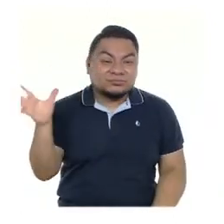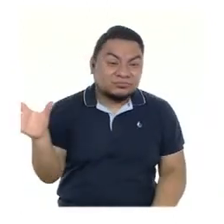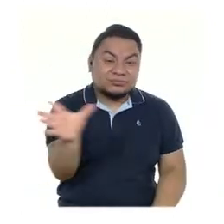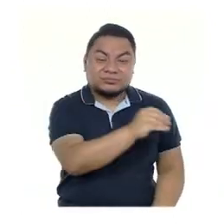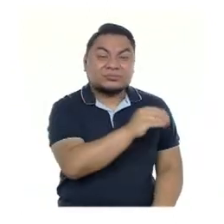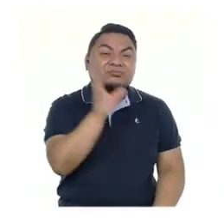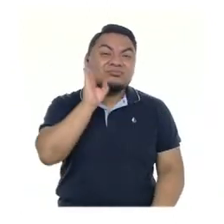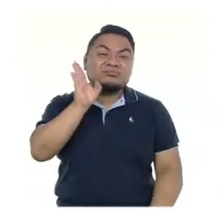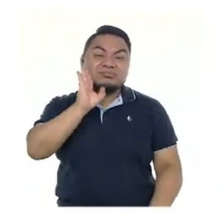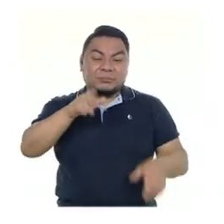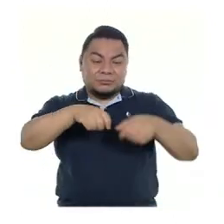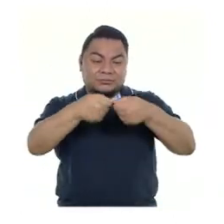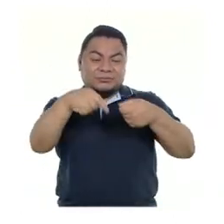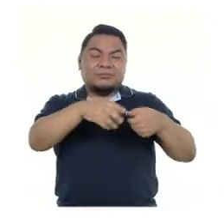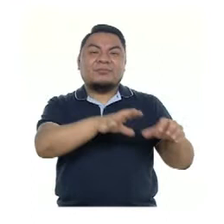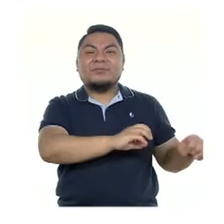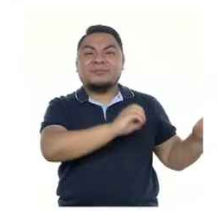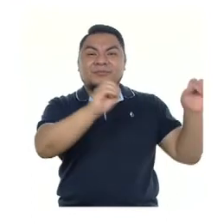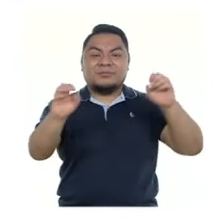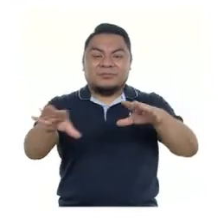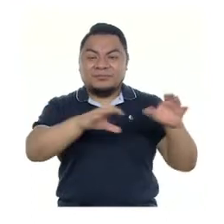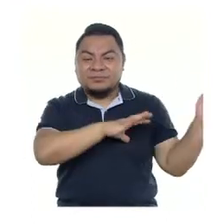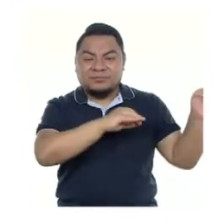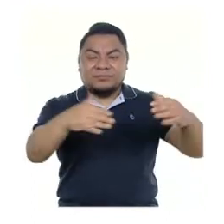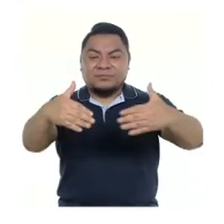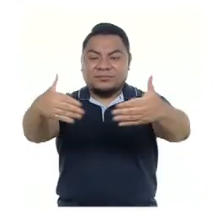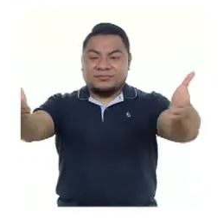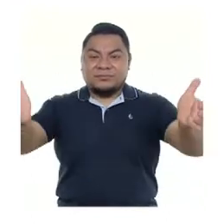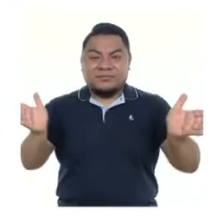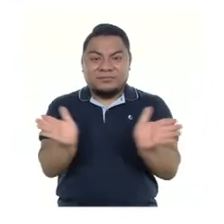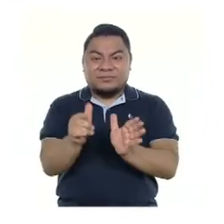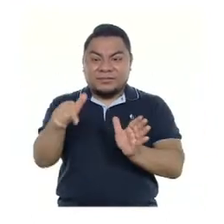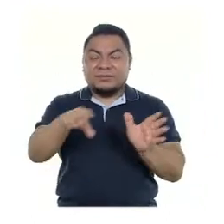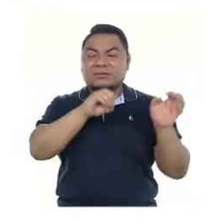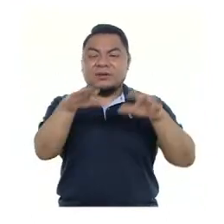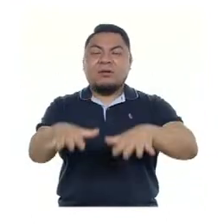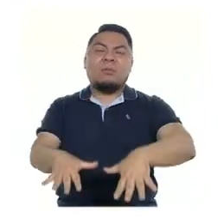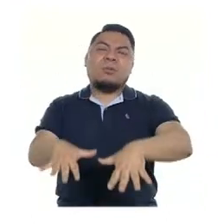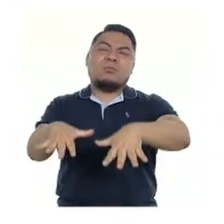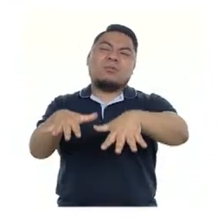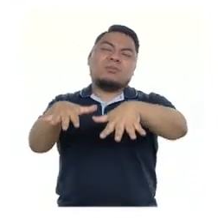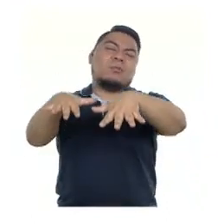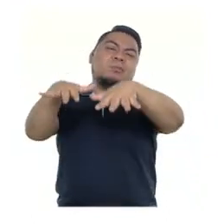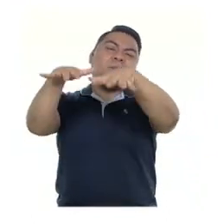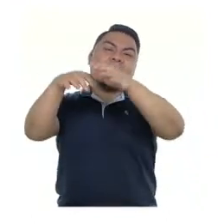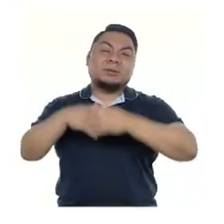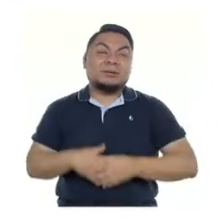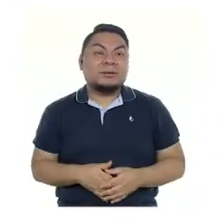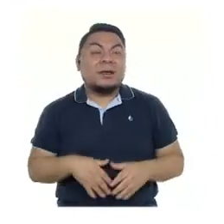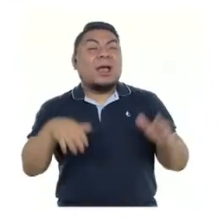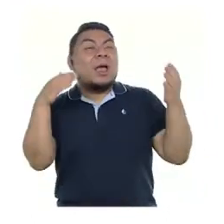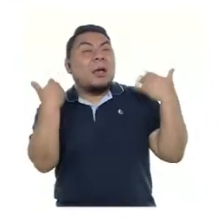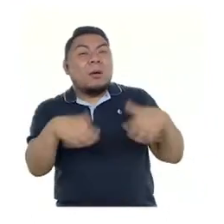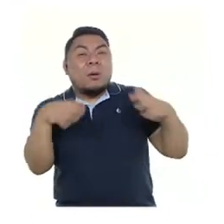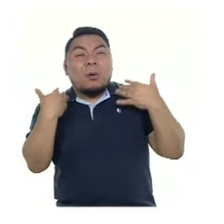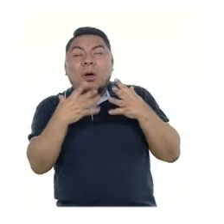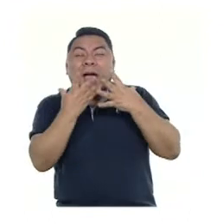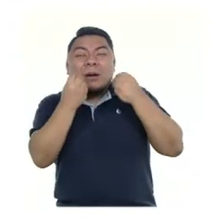basura plástica va a un relleno sanitario y se acumula. ¡Es un montón de basura!